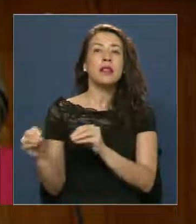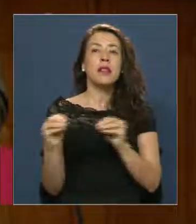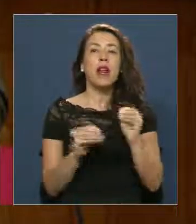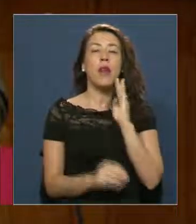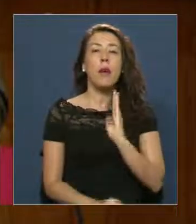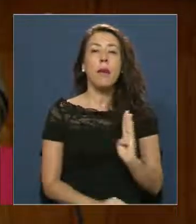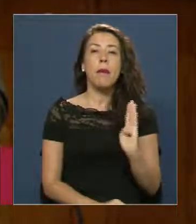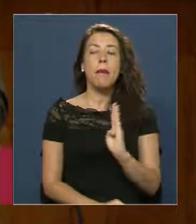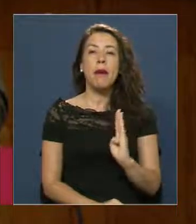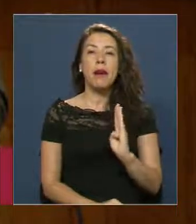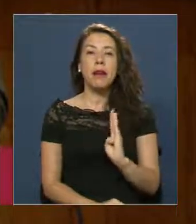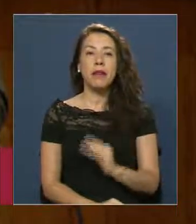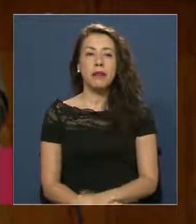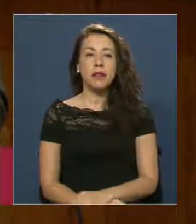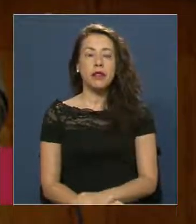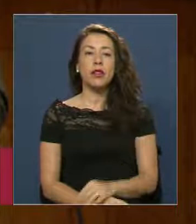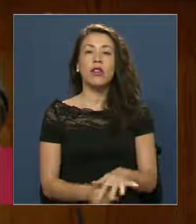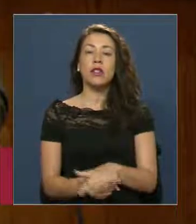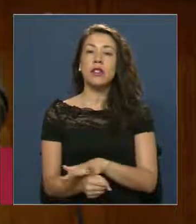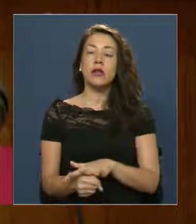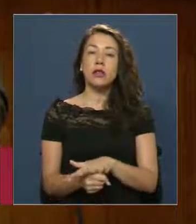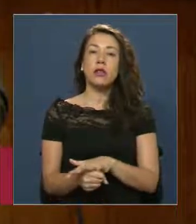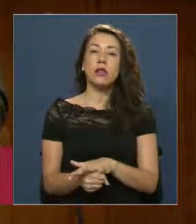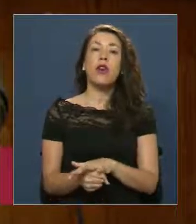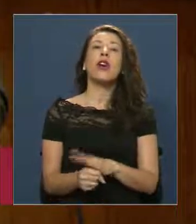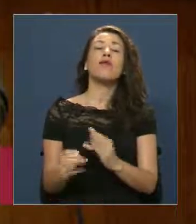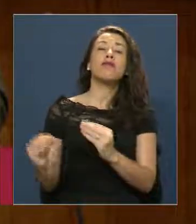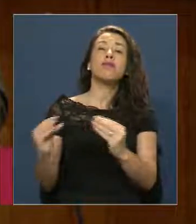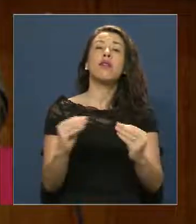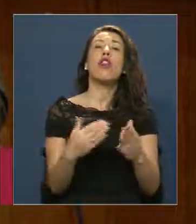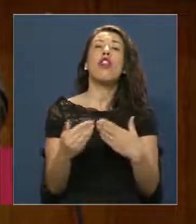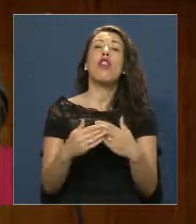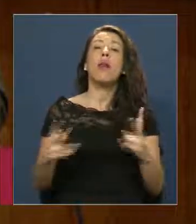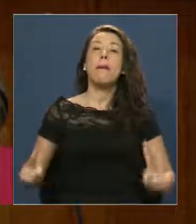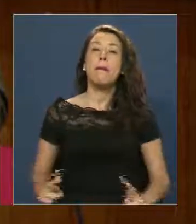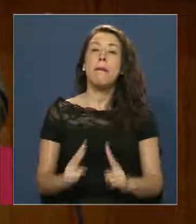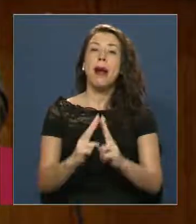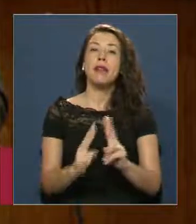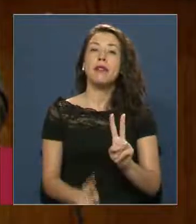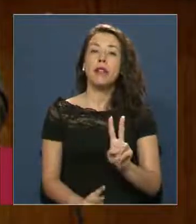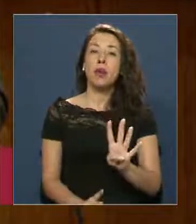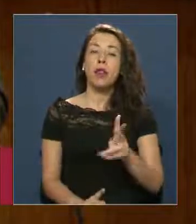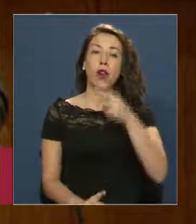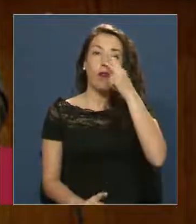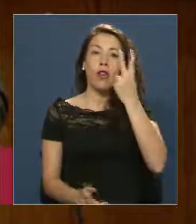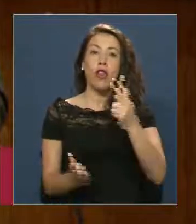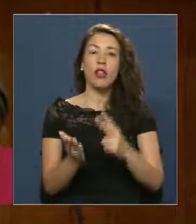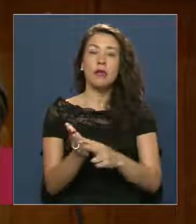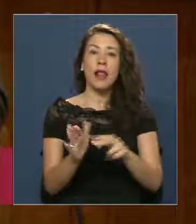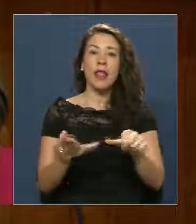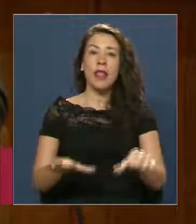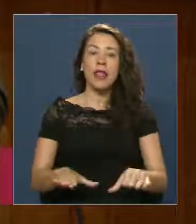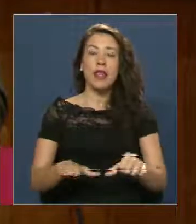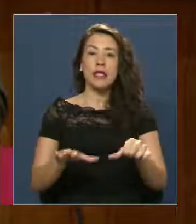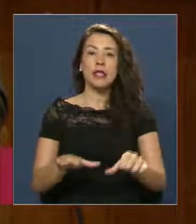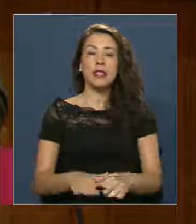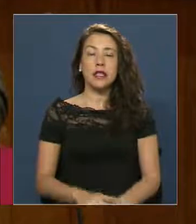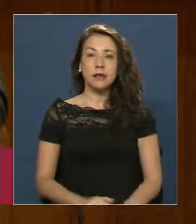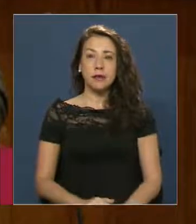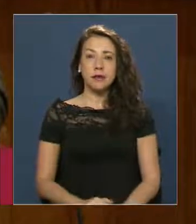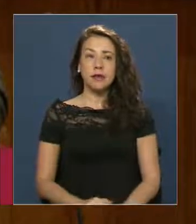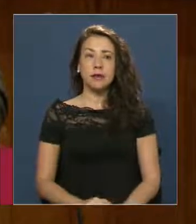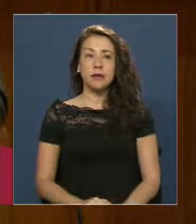beneficios, situación que se vio en París el 24 de noviembre del 2016. La